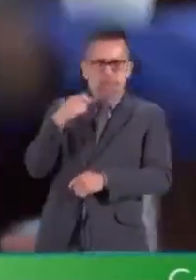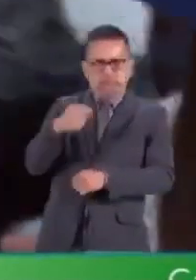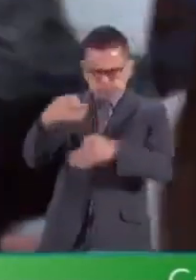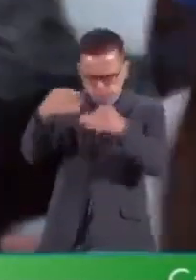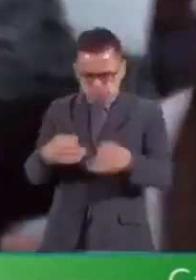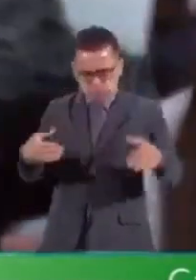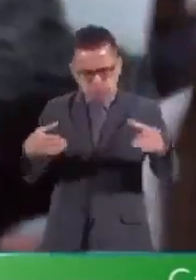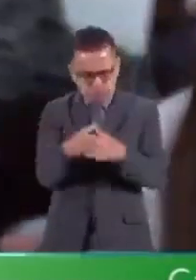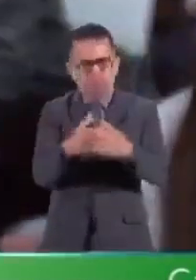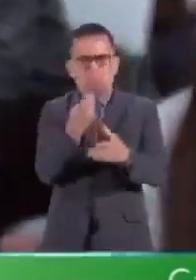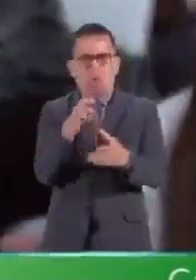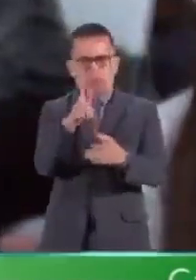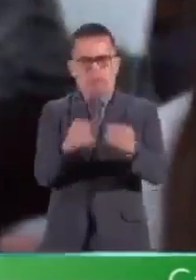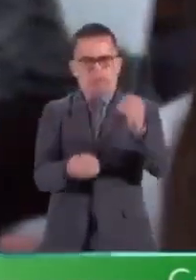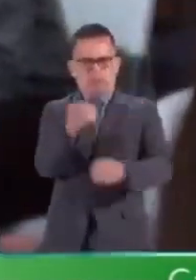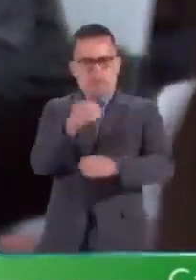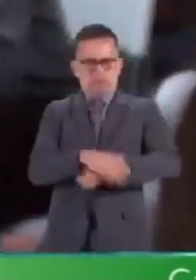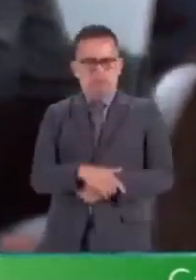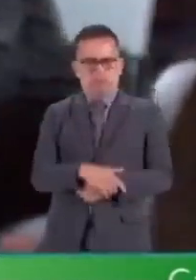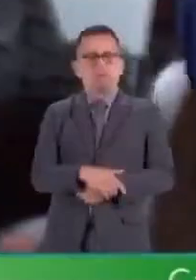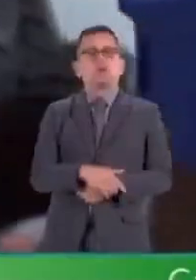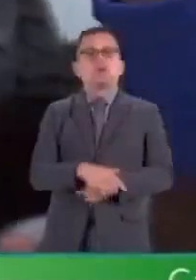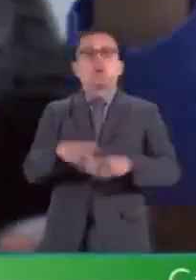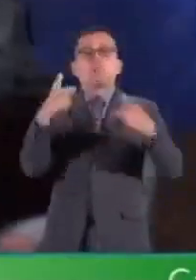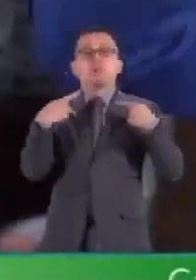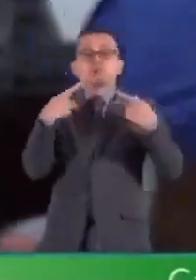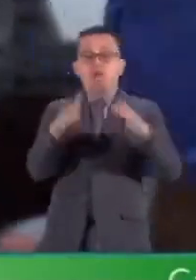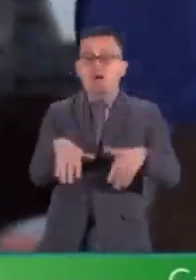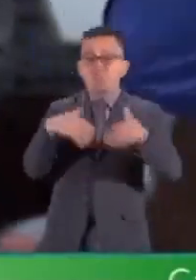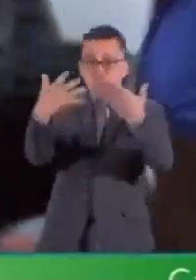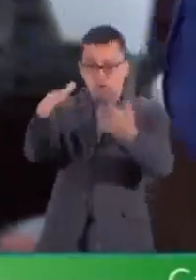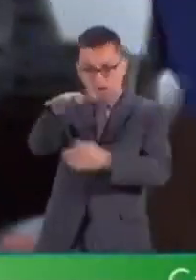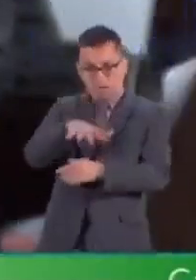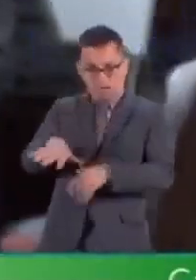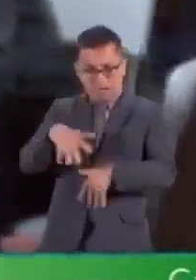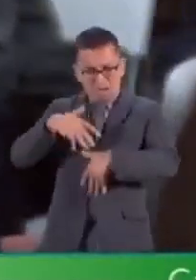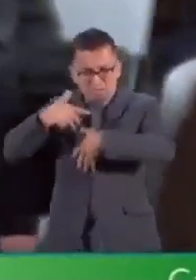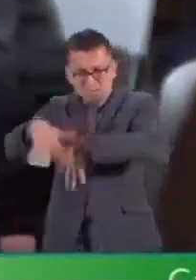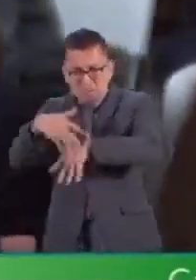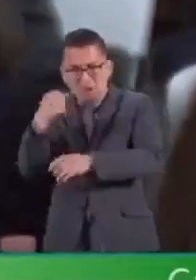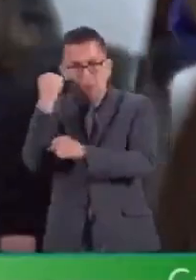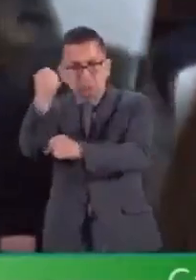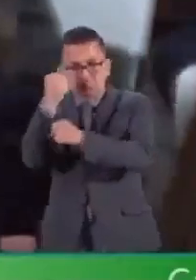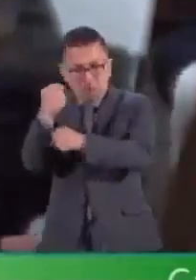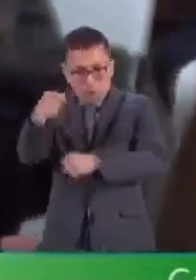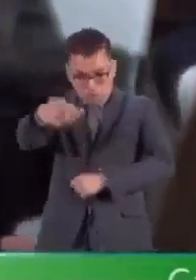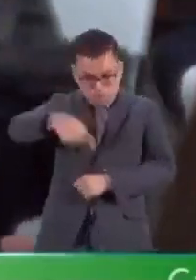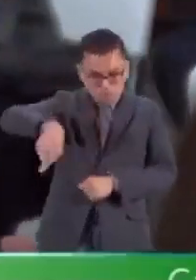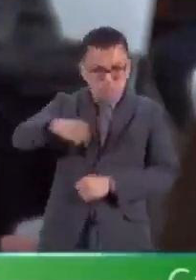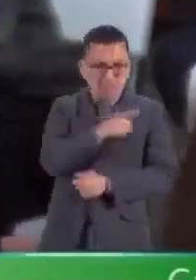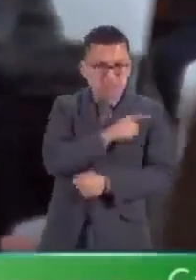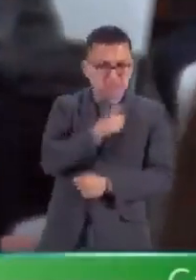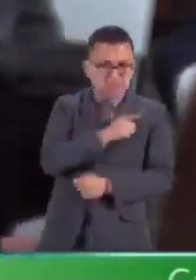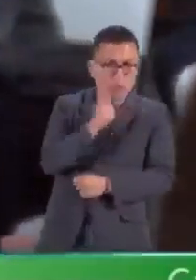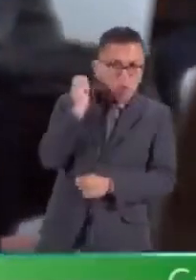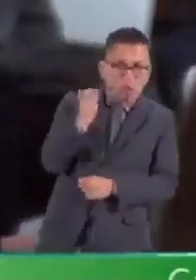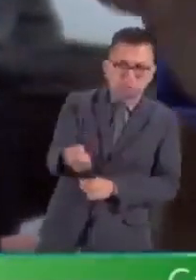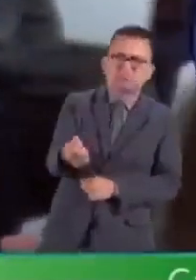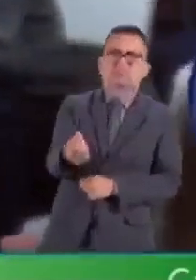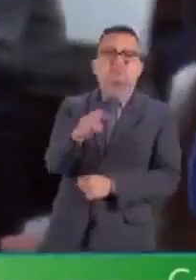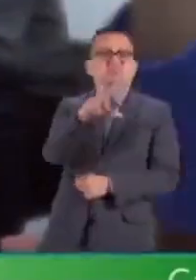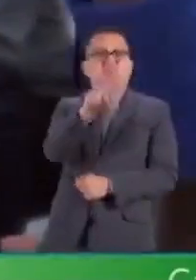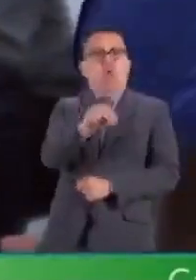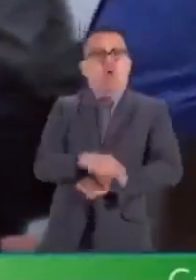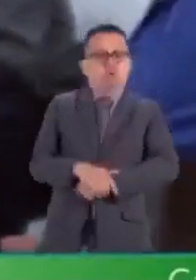Federación. Y a mis hermanas que están allá afuera les digo, no están solos, no están